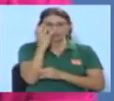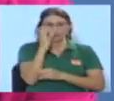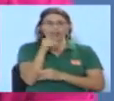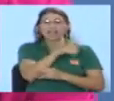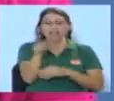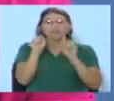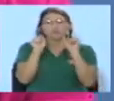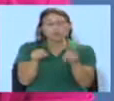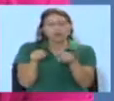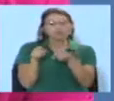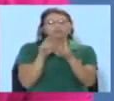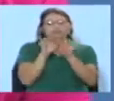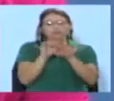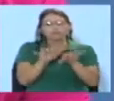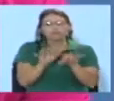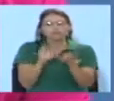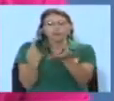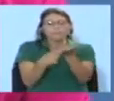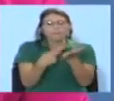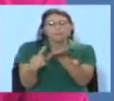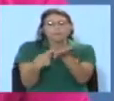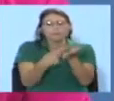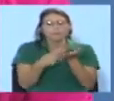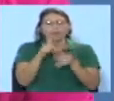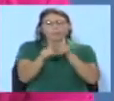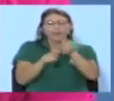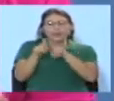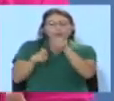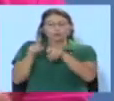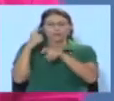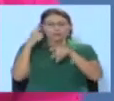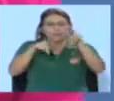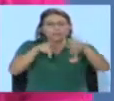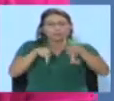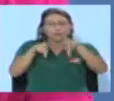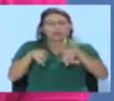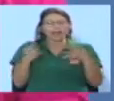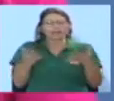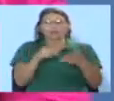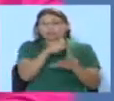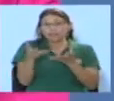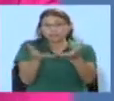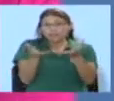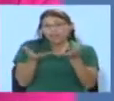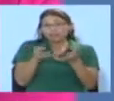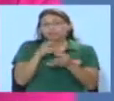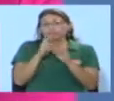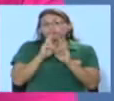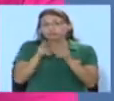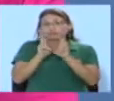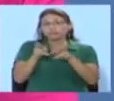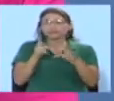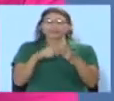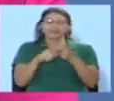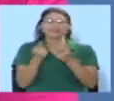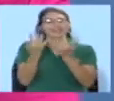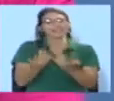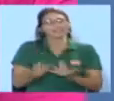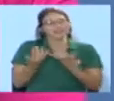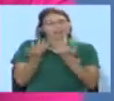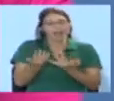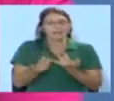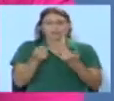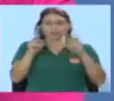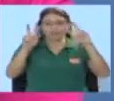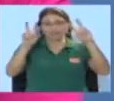y ahí pueden dejarnos sus preguntas, sus comentarios para los invitados, preguntas que quieren que les planteemos. Así que esperamos que entonces el Sobre la